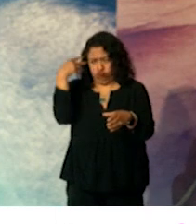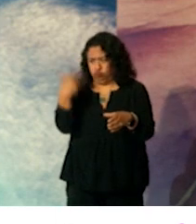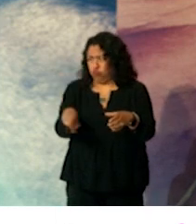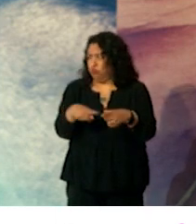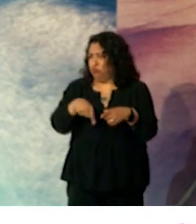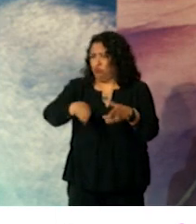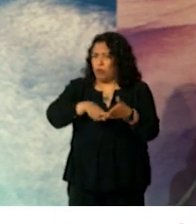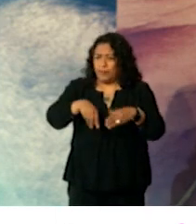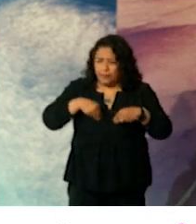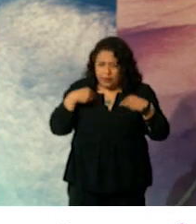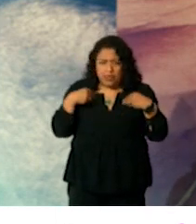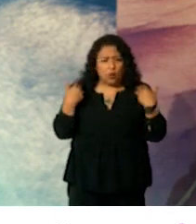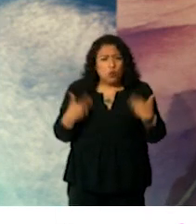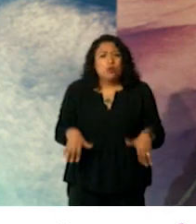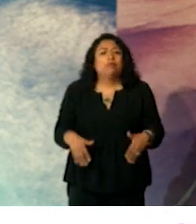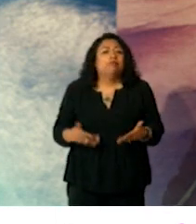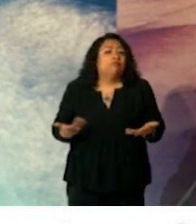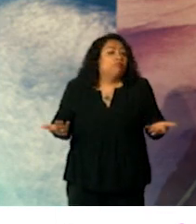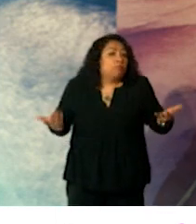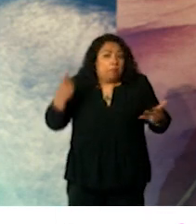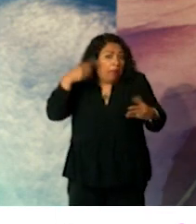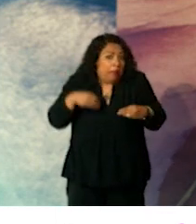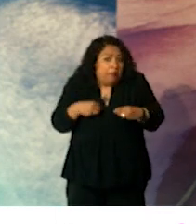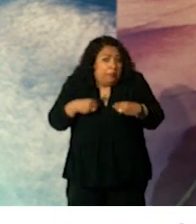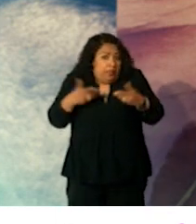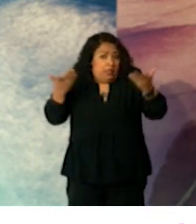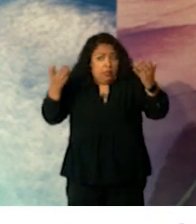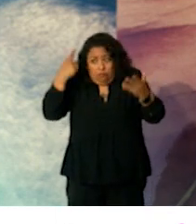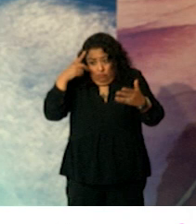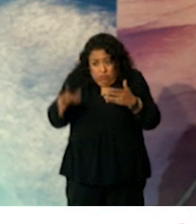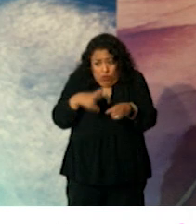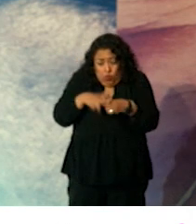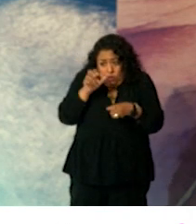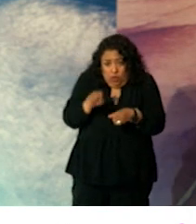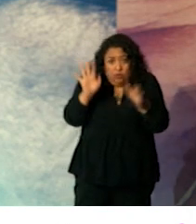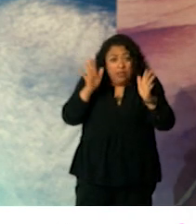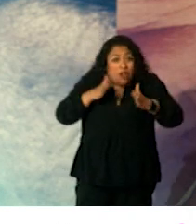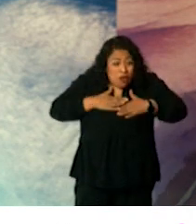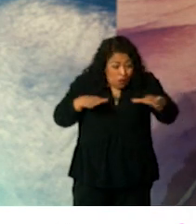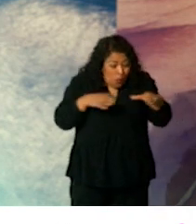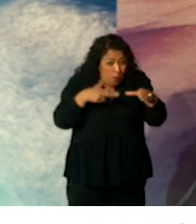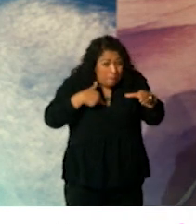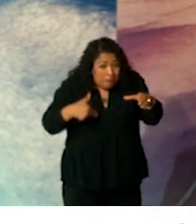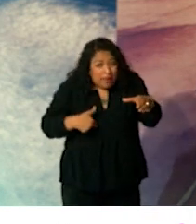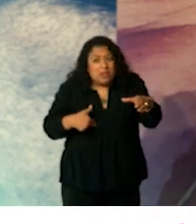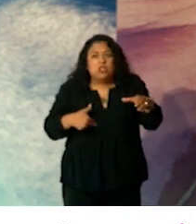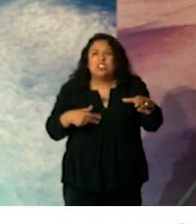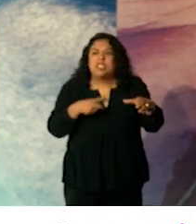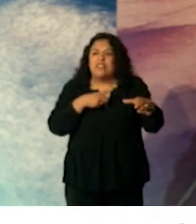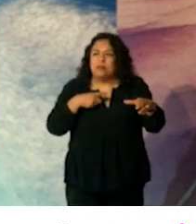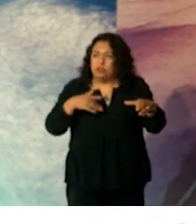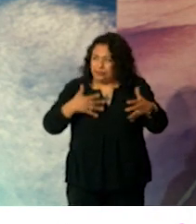esta vida inteligente, lo hacen por supervivencia y por naturaleza. O sea, y nosotros nos tenemos que poner